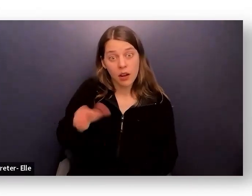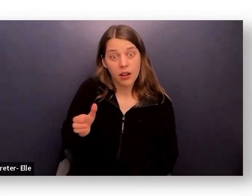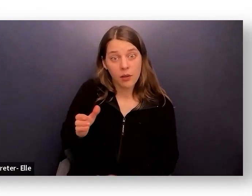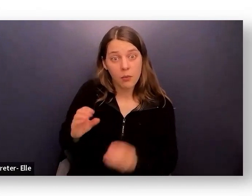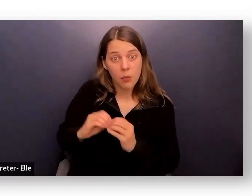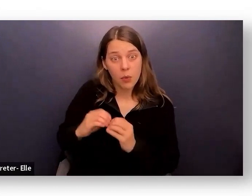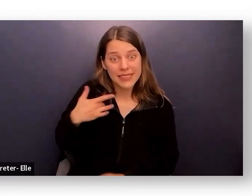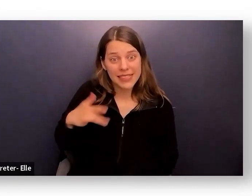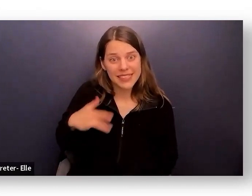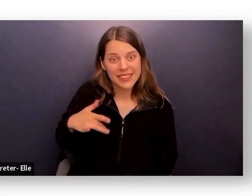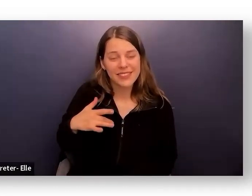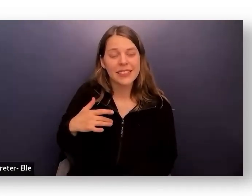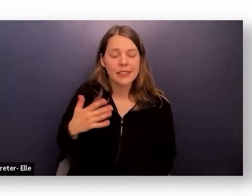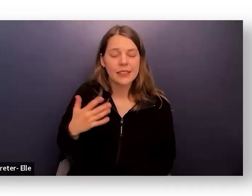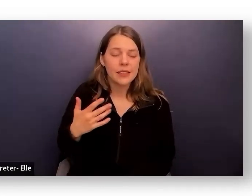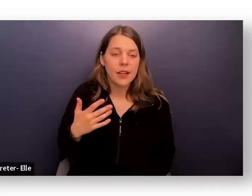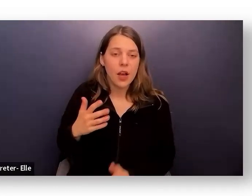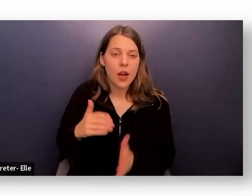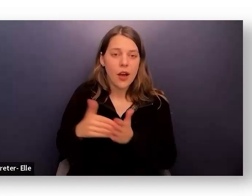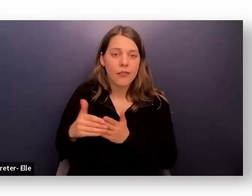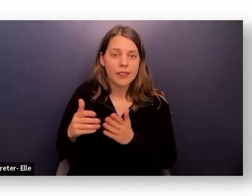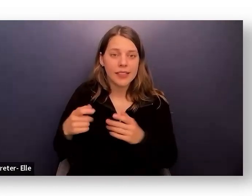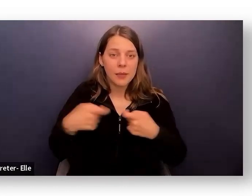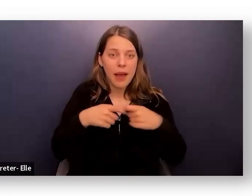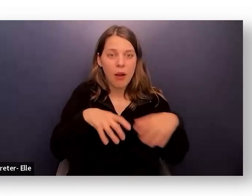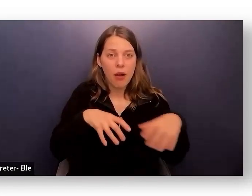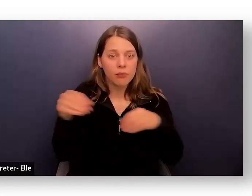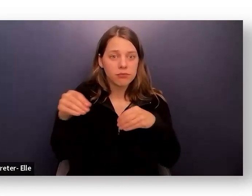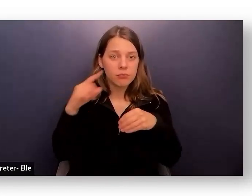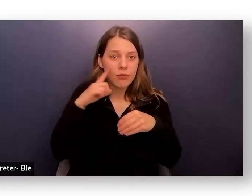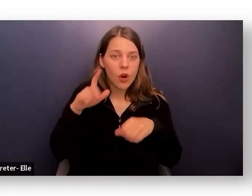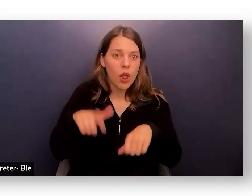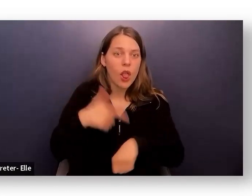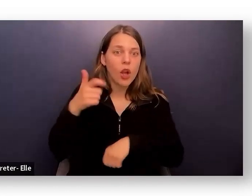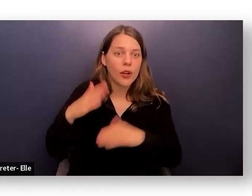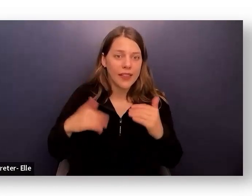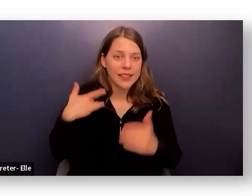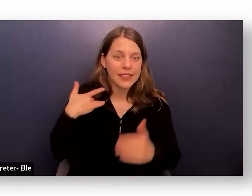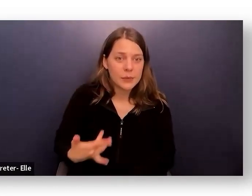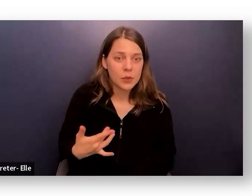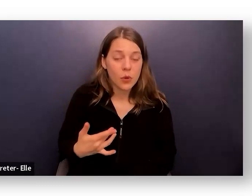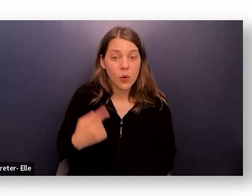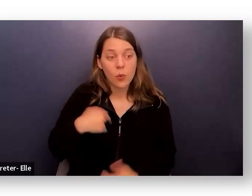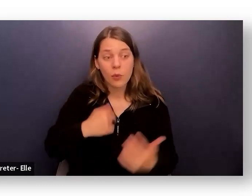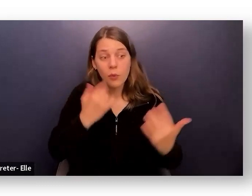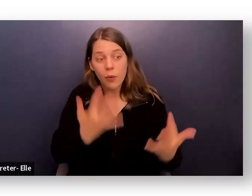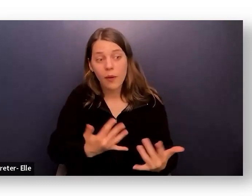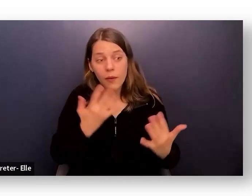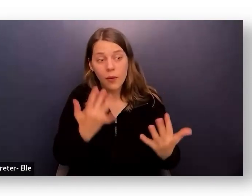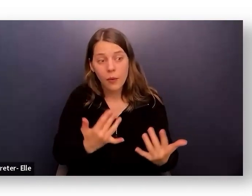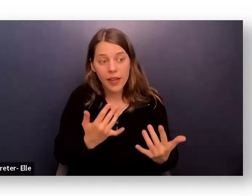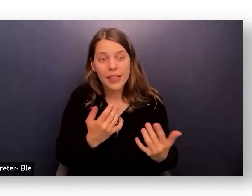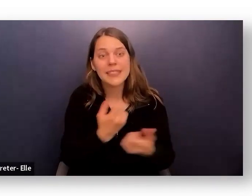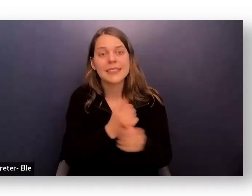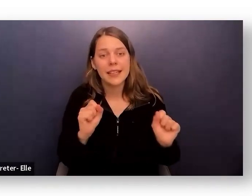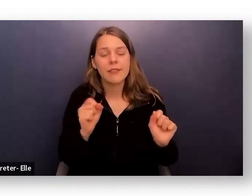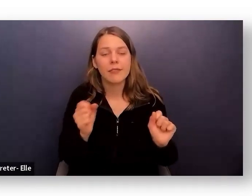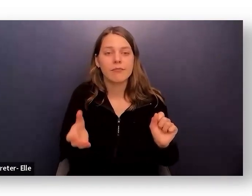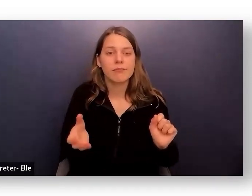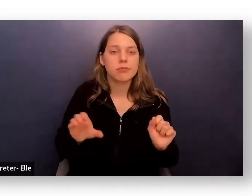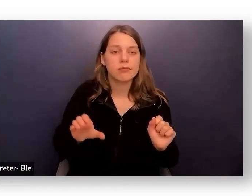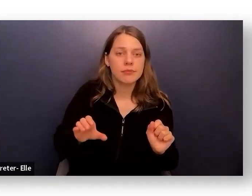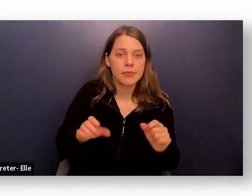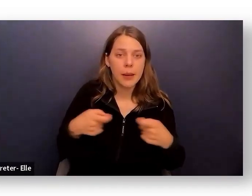clientes y que con esas configuraciones mejoradas permite implementar apagones más controlados de los clientes de nuestros clientes para asegurarse de